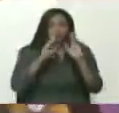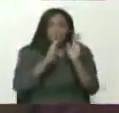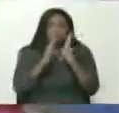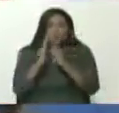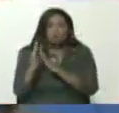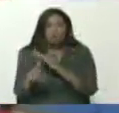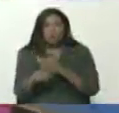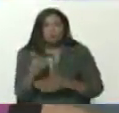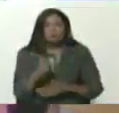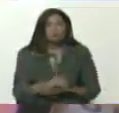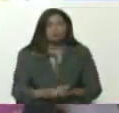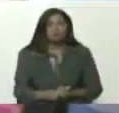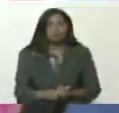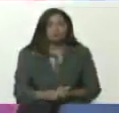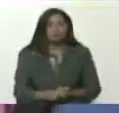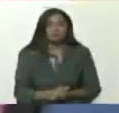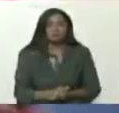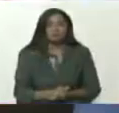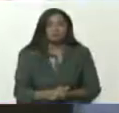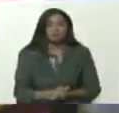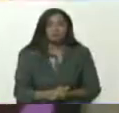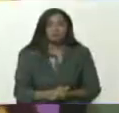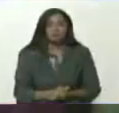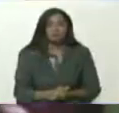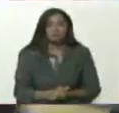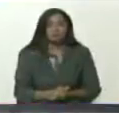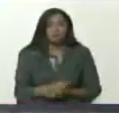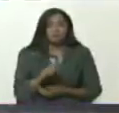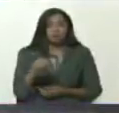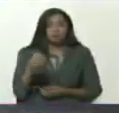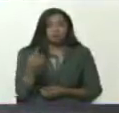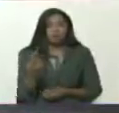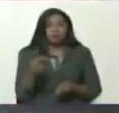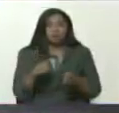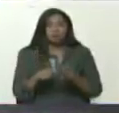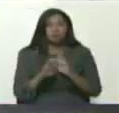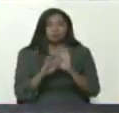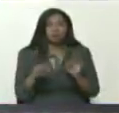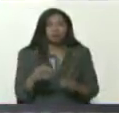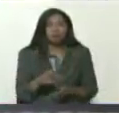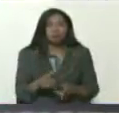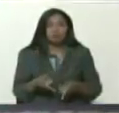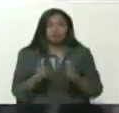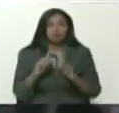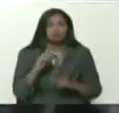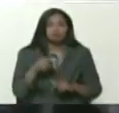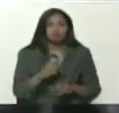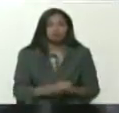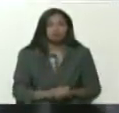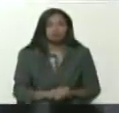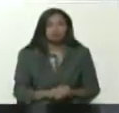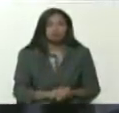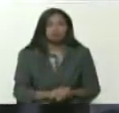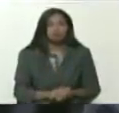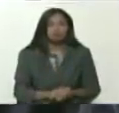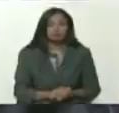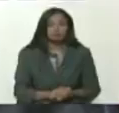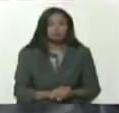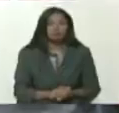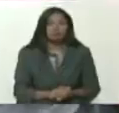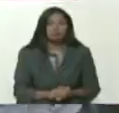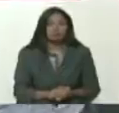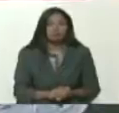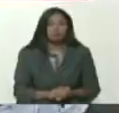embalaje acá y después paletizado. ¿Y ahí está listo? Correcto. Aquí está